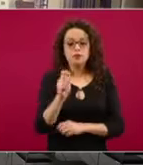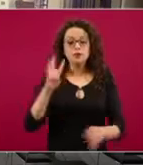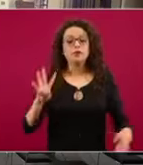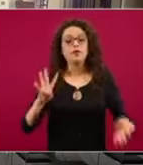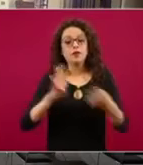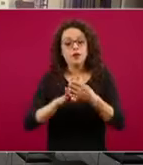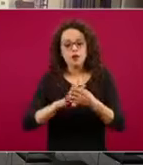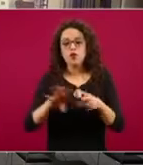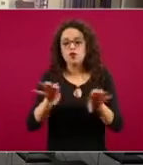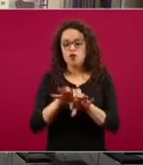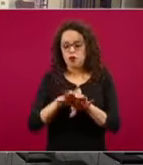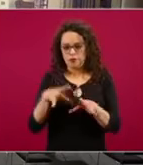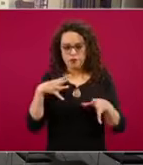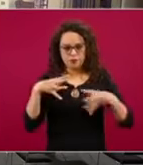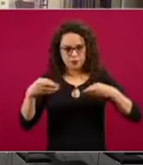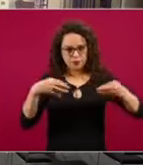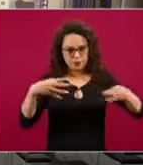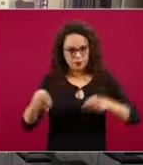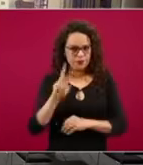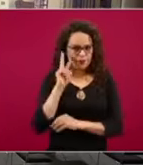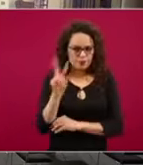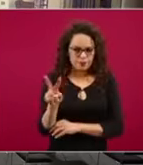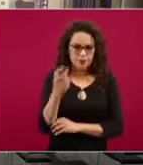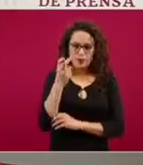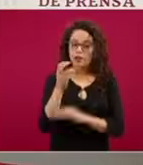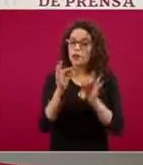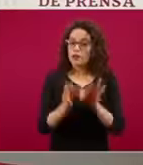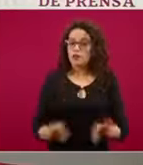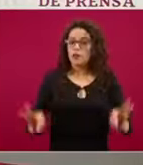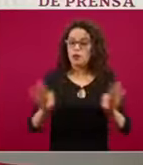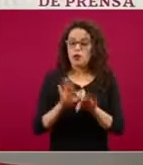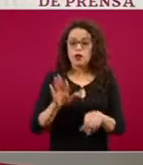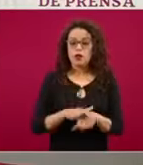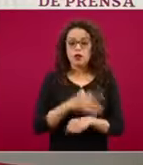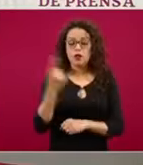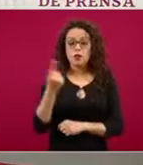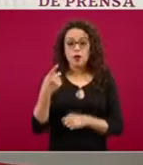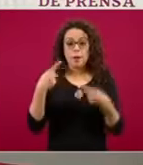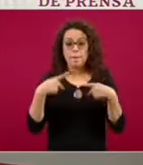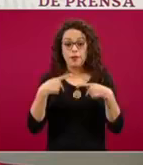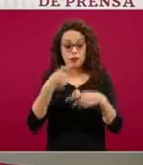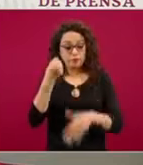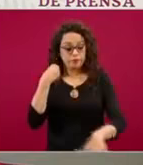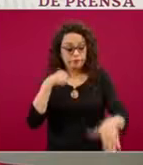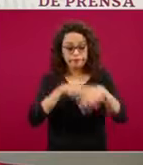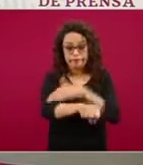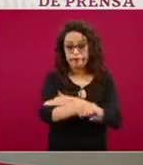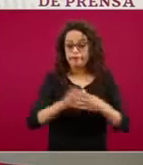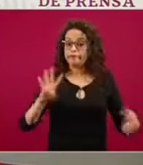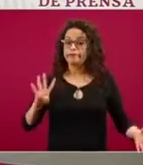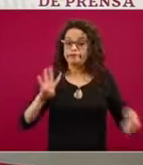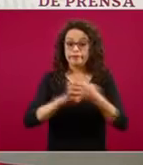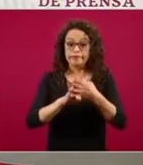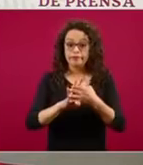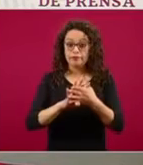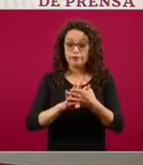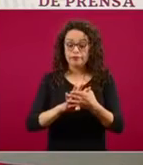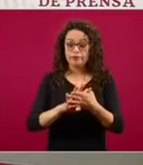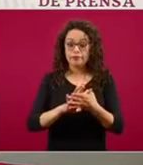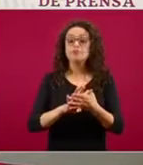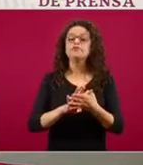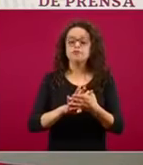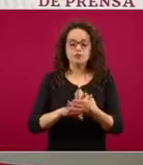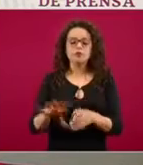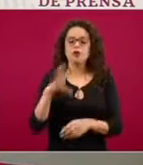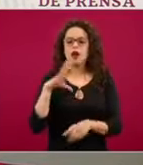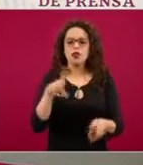cárceles. Esto es importante mencionarlo porque dado que son personas privadas de su libertad, hay acciones